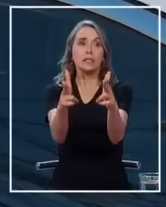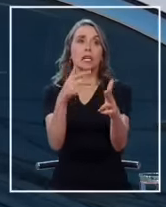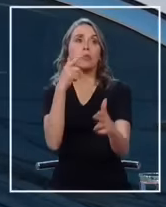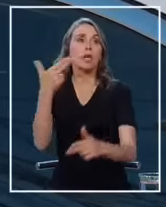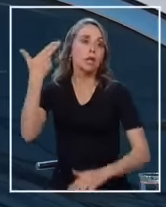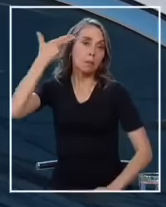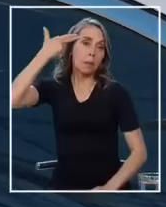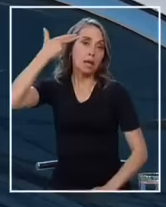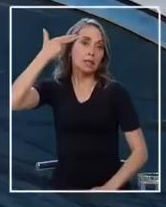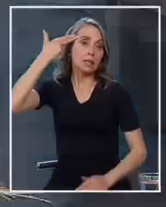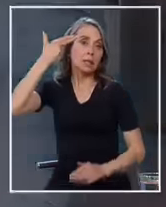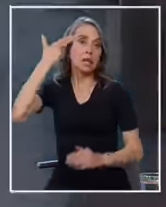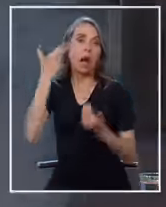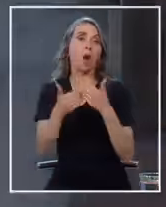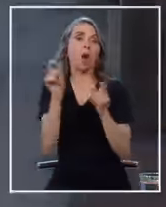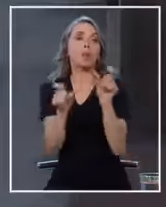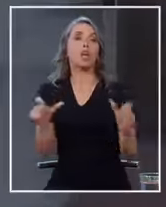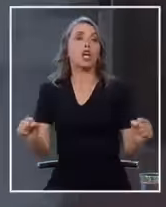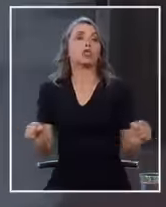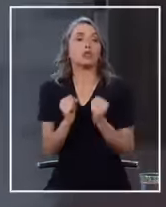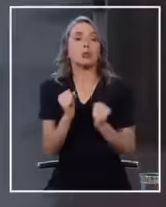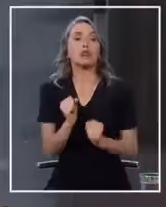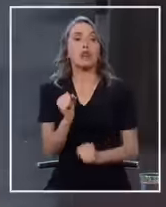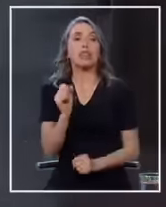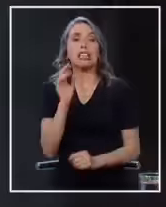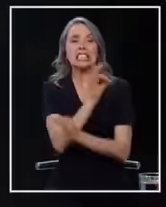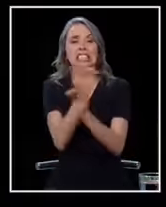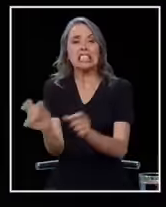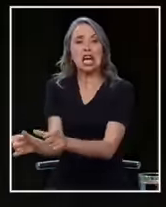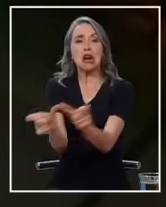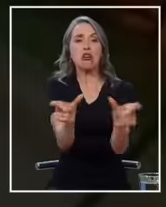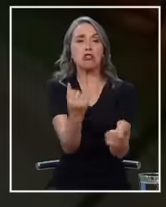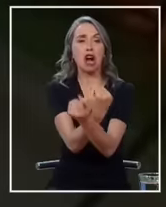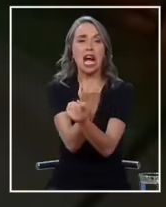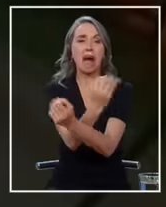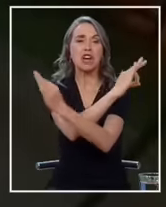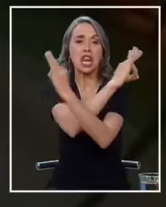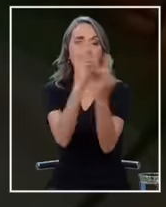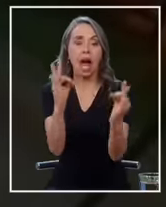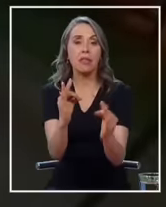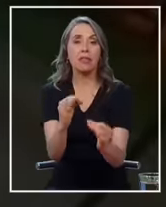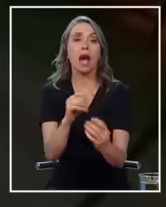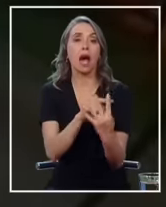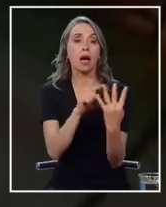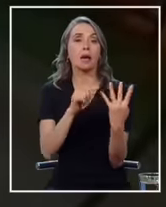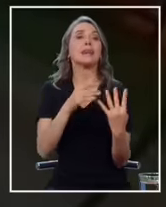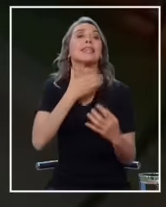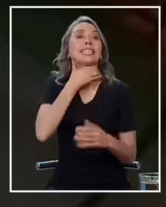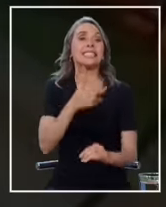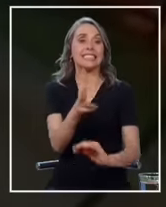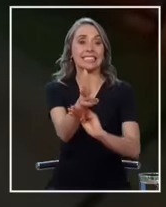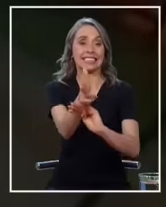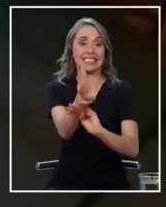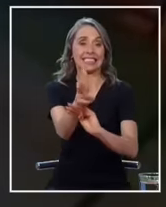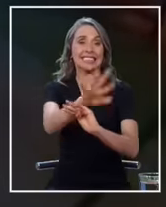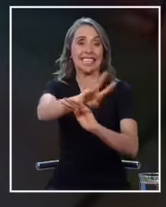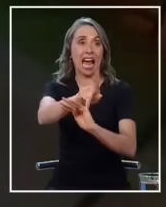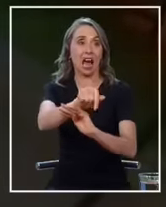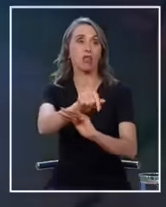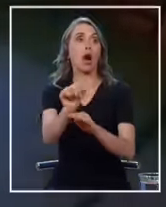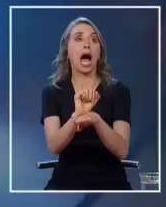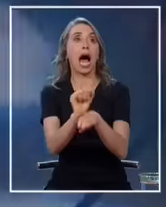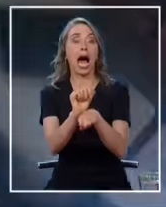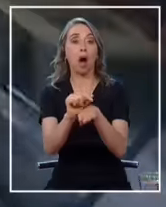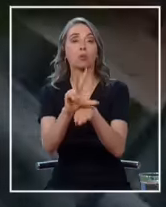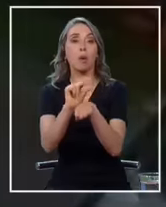pistola en la cabeza, cualquiera se asusta. No andan carabineros, nada. En este caso, los asaltantes se movilizaban en este Audi de color gris. Casi a